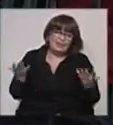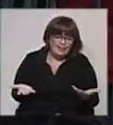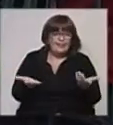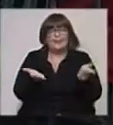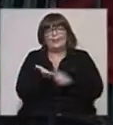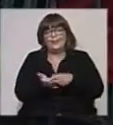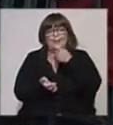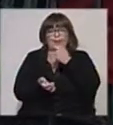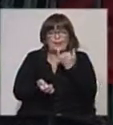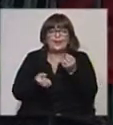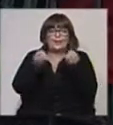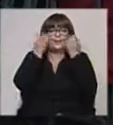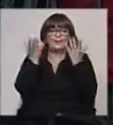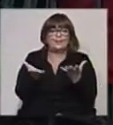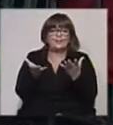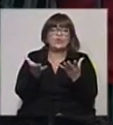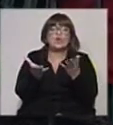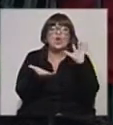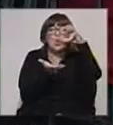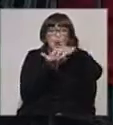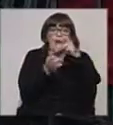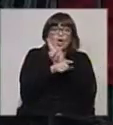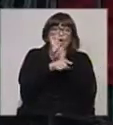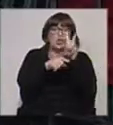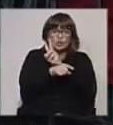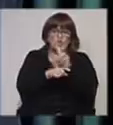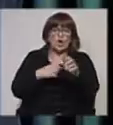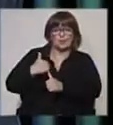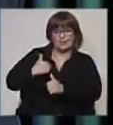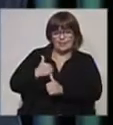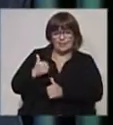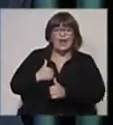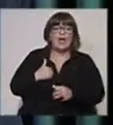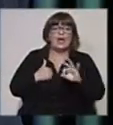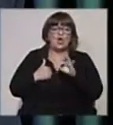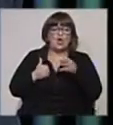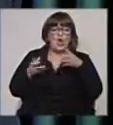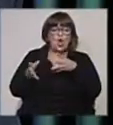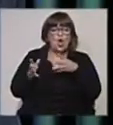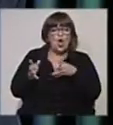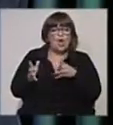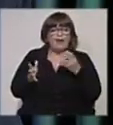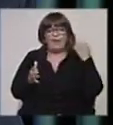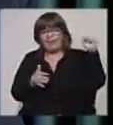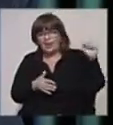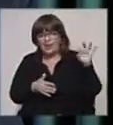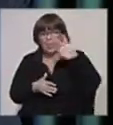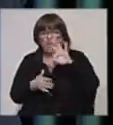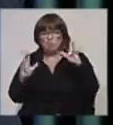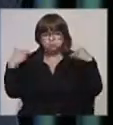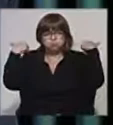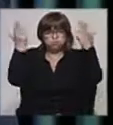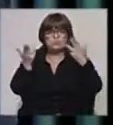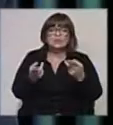hacer cuando tenés puestos de control de militares o de guerrillas o de grupos insurgentes?